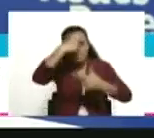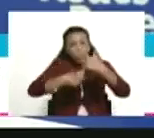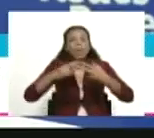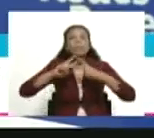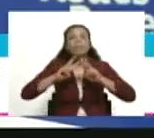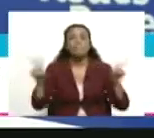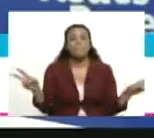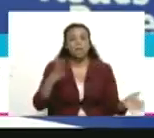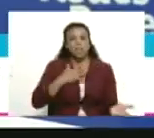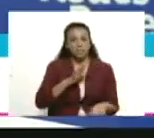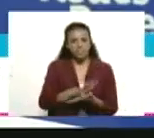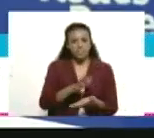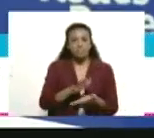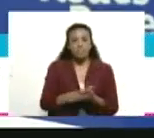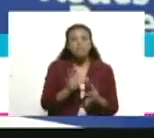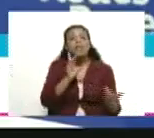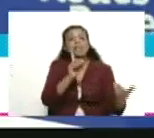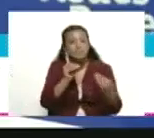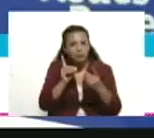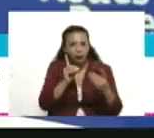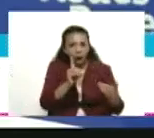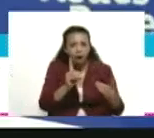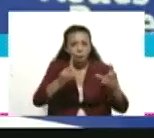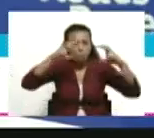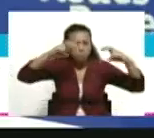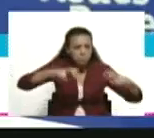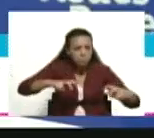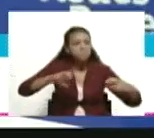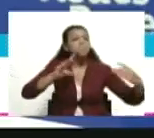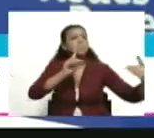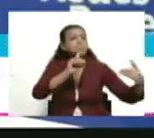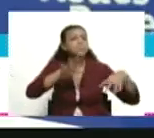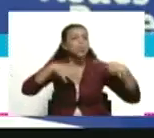paz, gente de diálogo, gente civilizada.